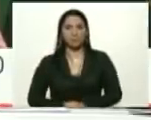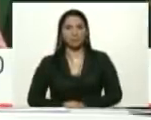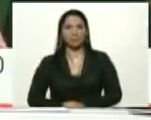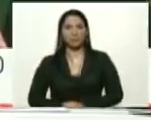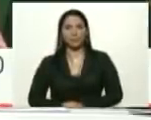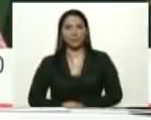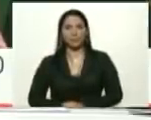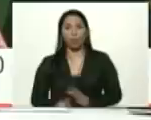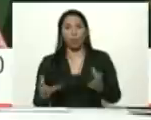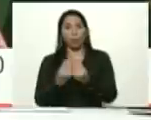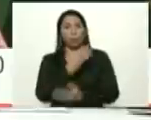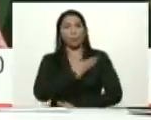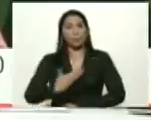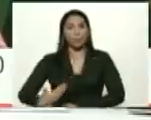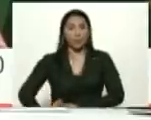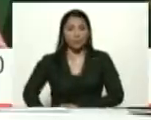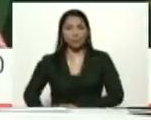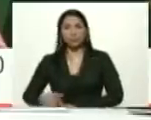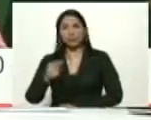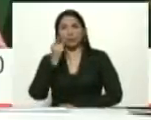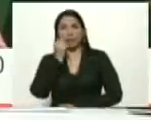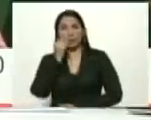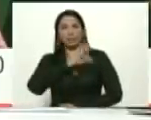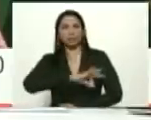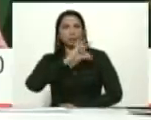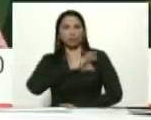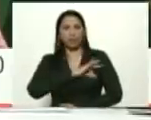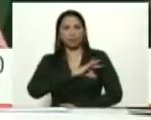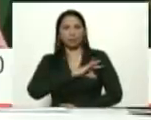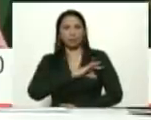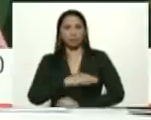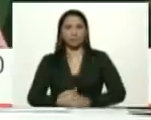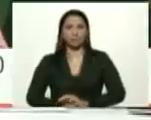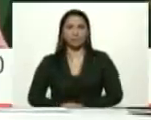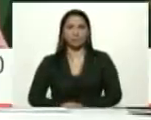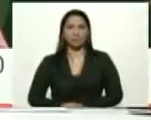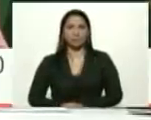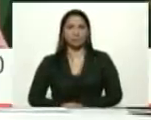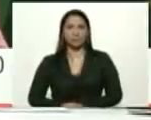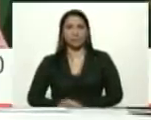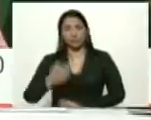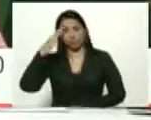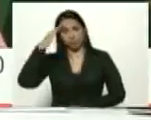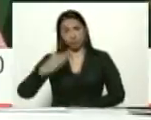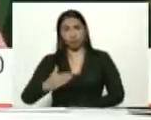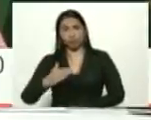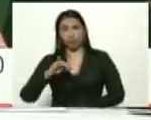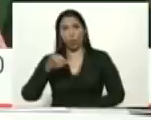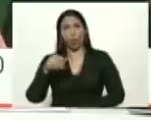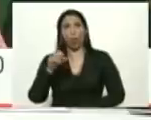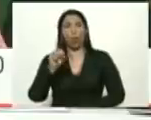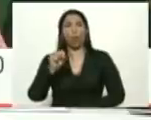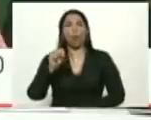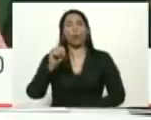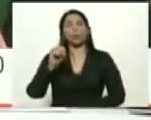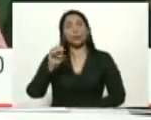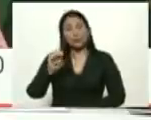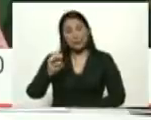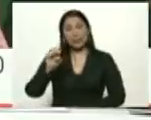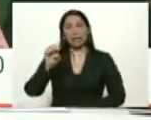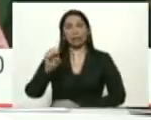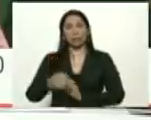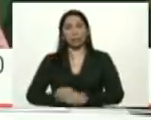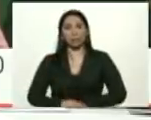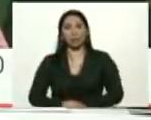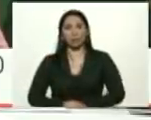el presidente de la empresa socialista, Pedro Camejo, con el general de división, José Moreno Martínez, comandante de la SODI